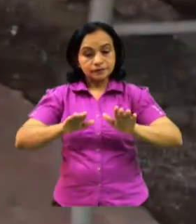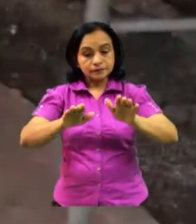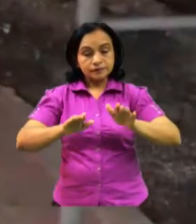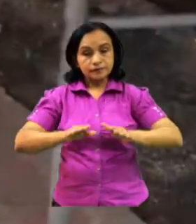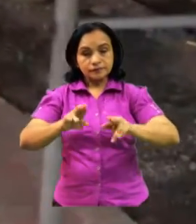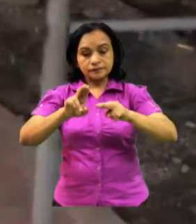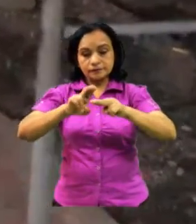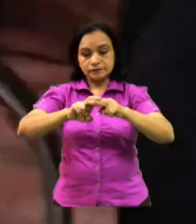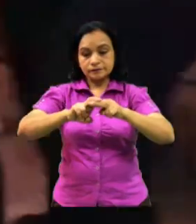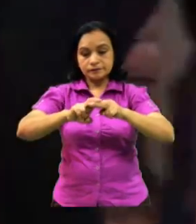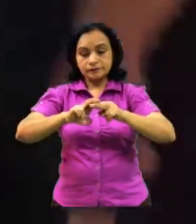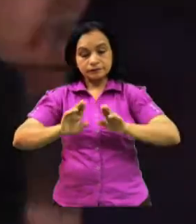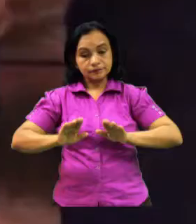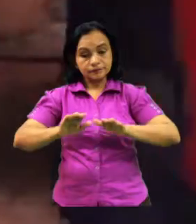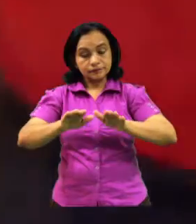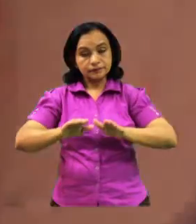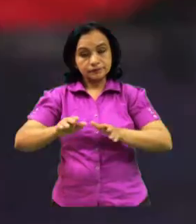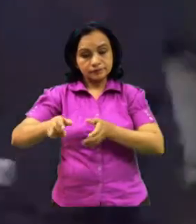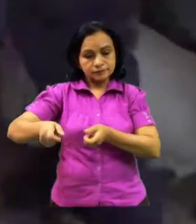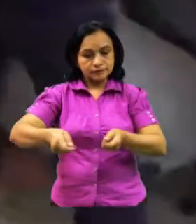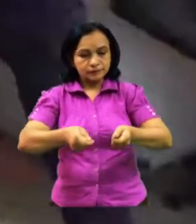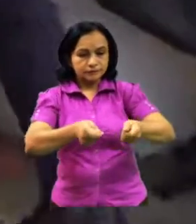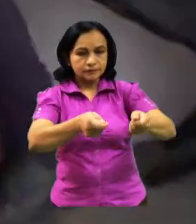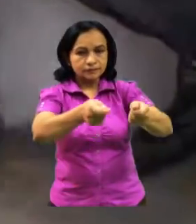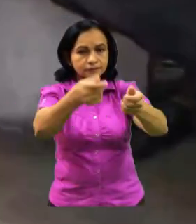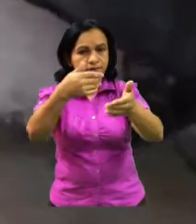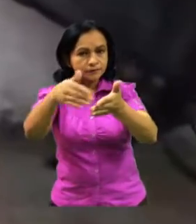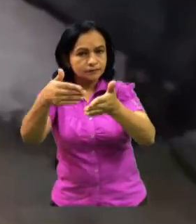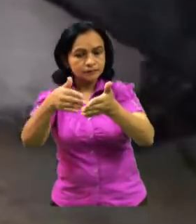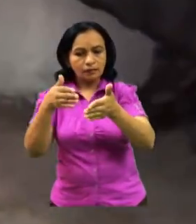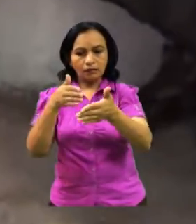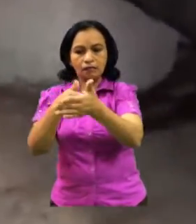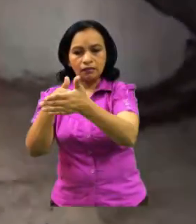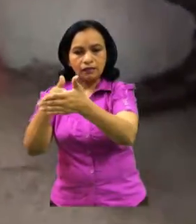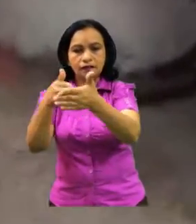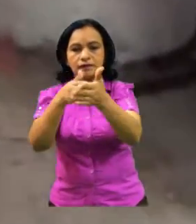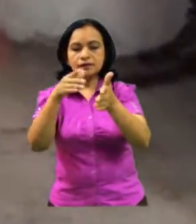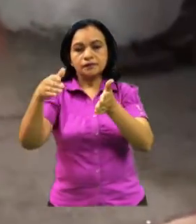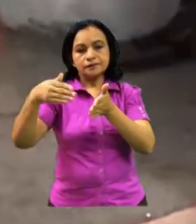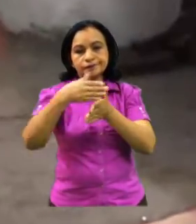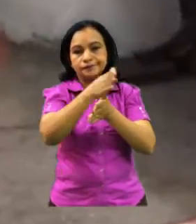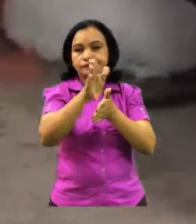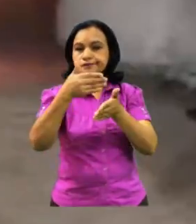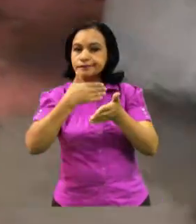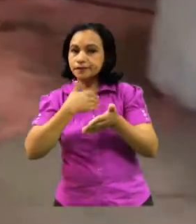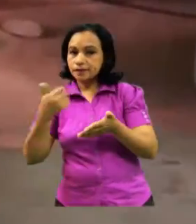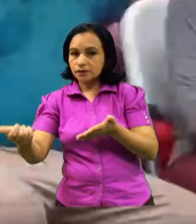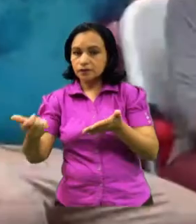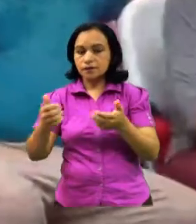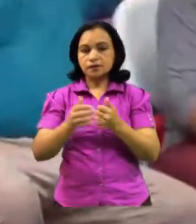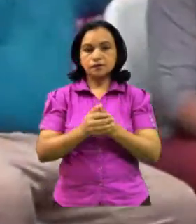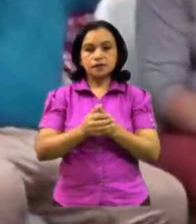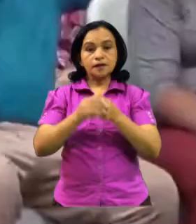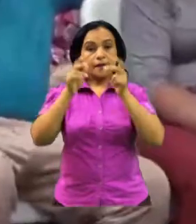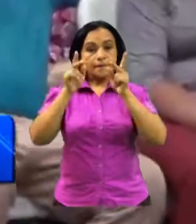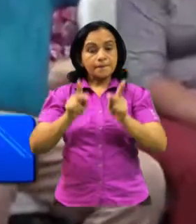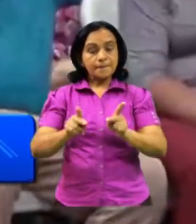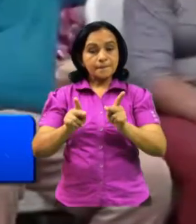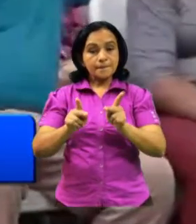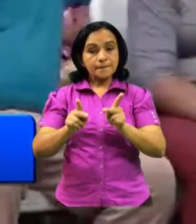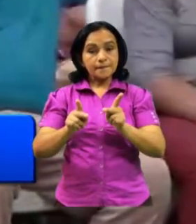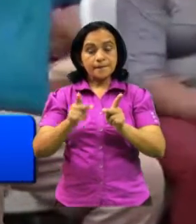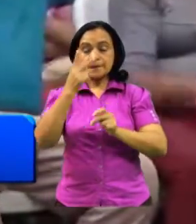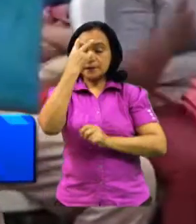rueda, que esa silla de rueda pueda pasar sin ningún impedimento hacia la ruta de evacuación. Igual si se trata de una persona